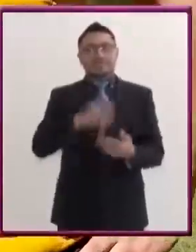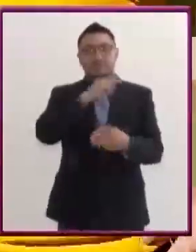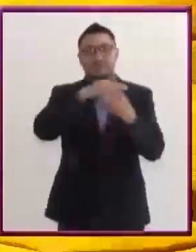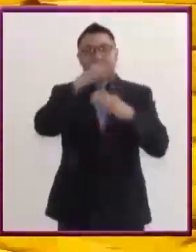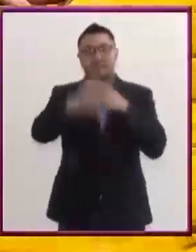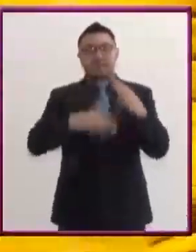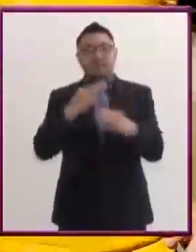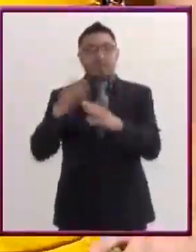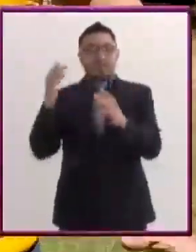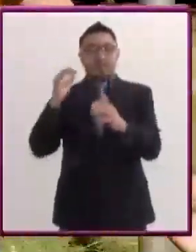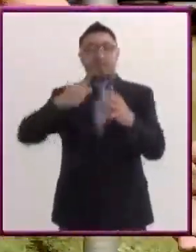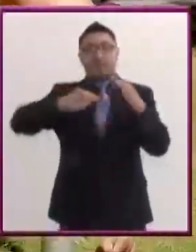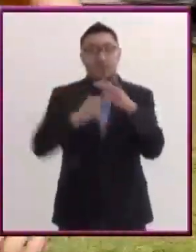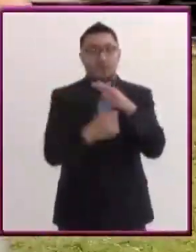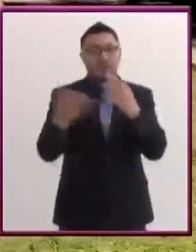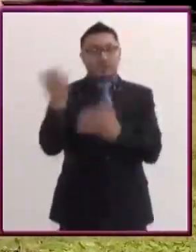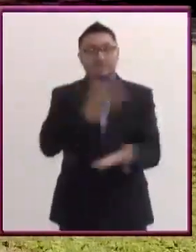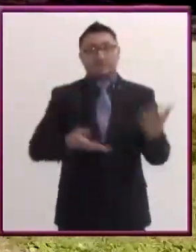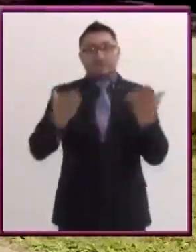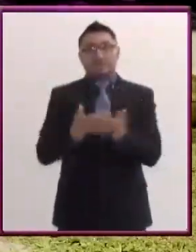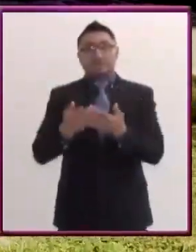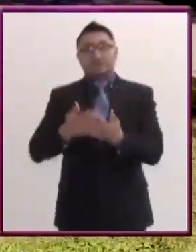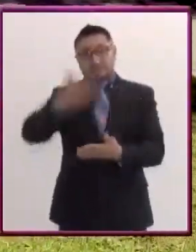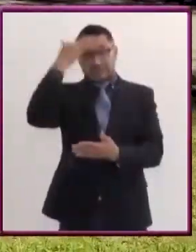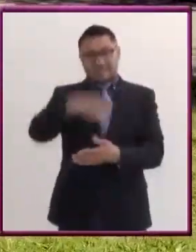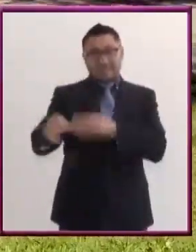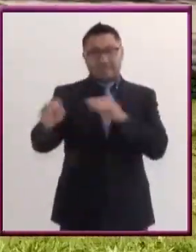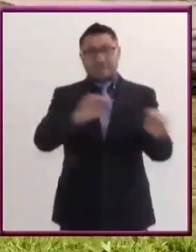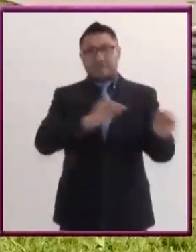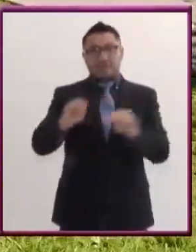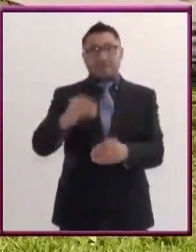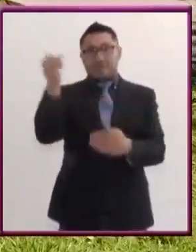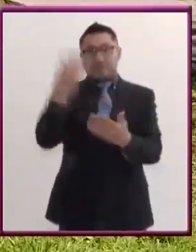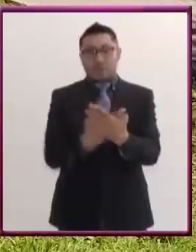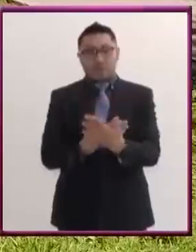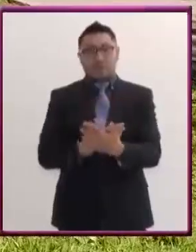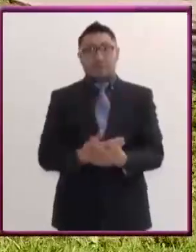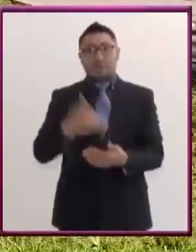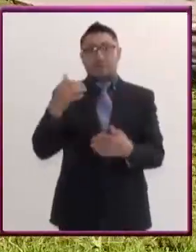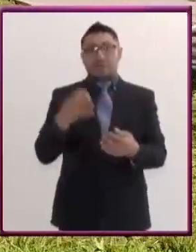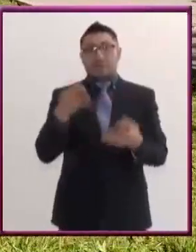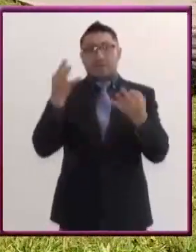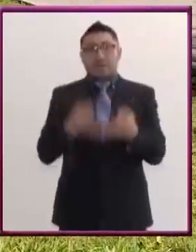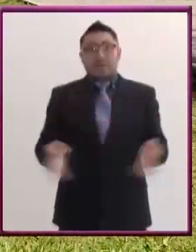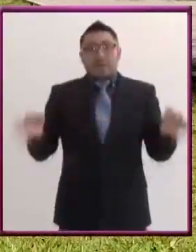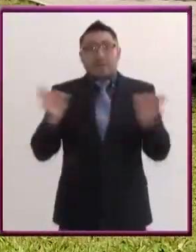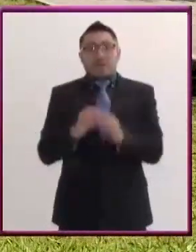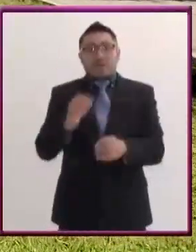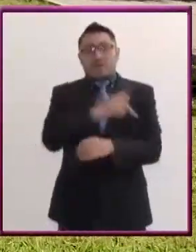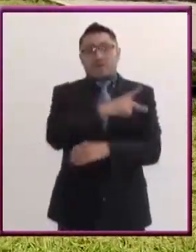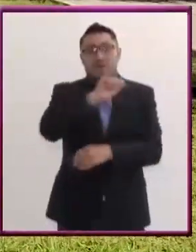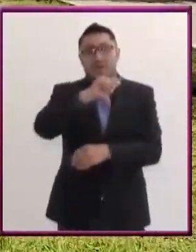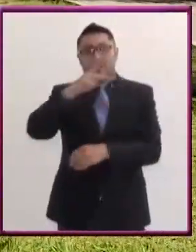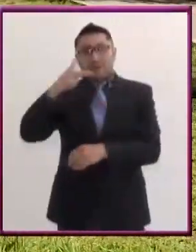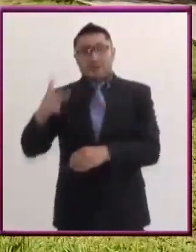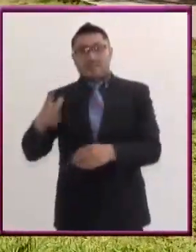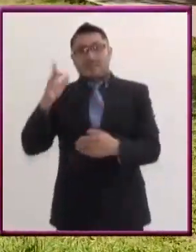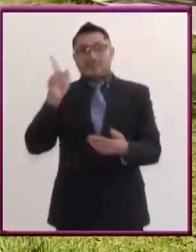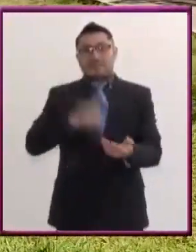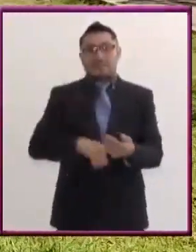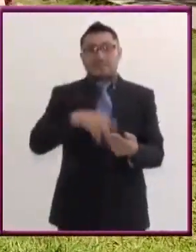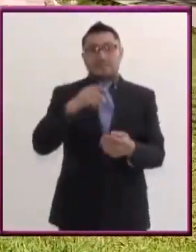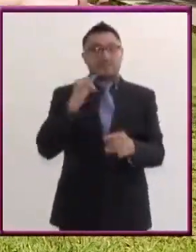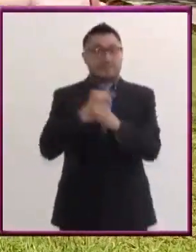saberes. Manejo de imagen con Jorge Garfias. Y la gran oferta de aplicaciones y videotutoriales en la red. Artistas y creadores